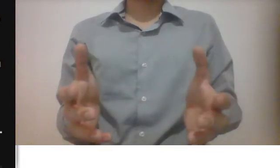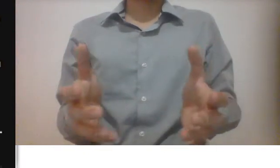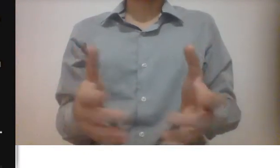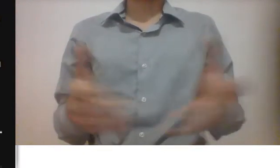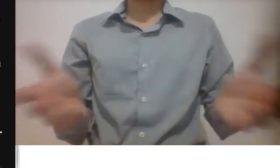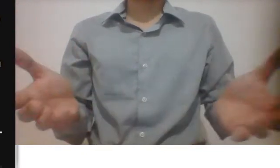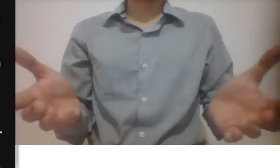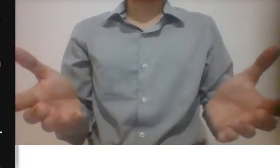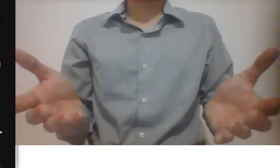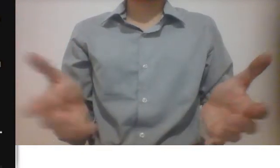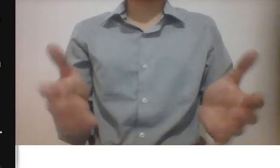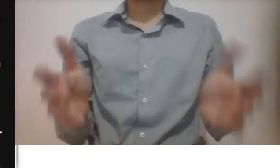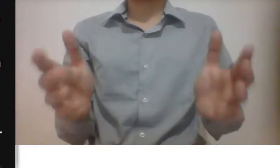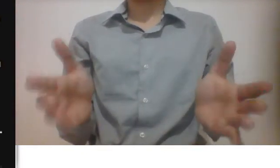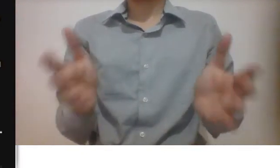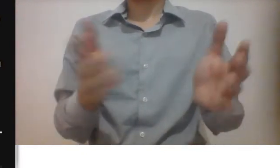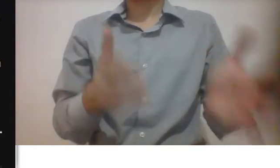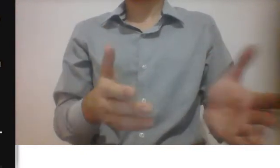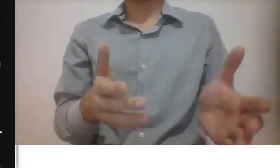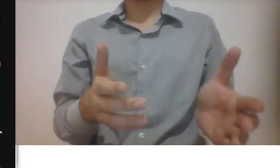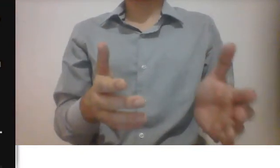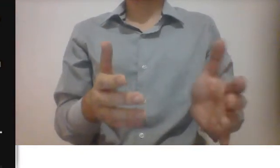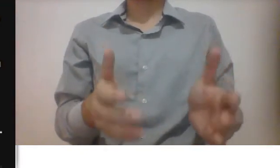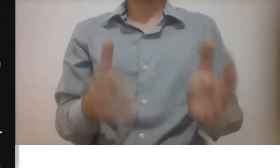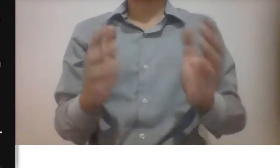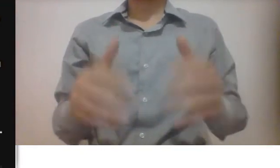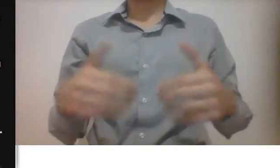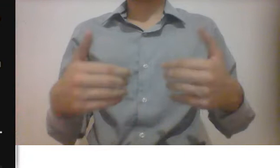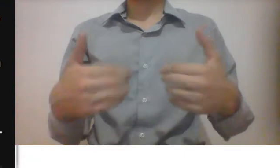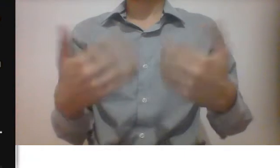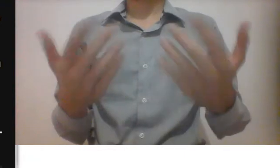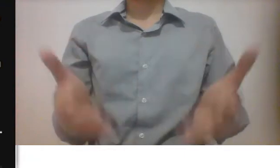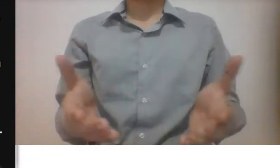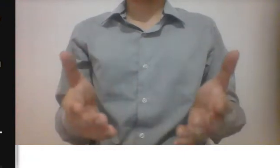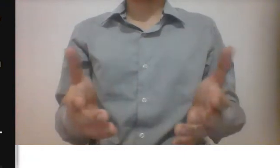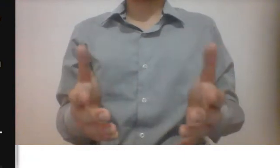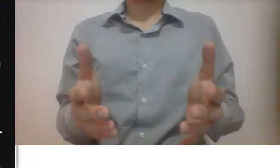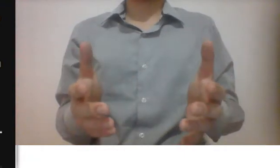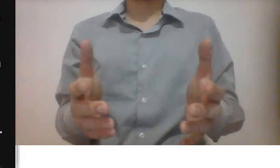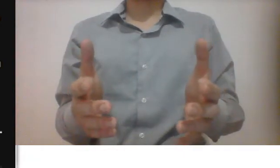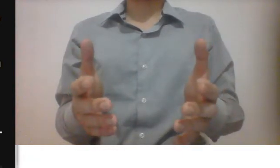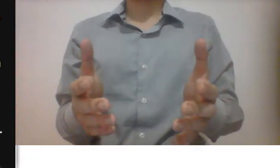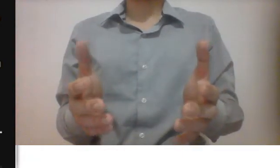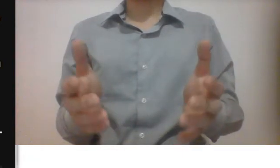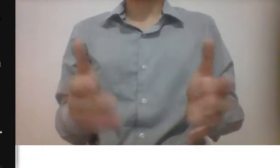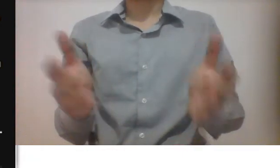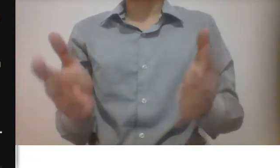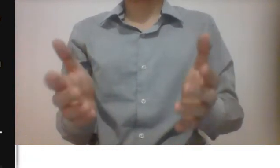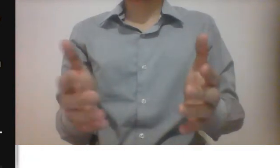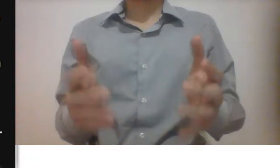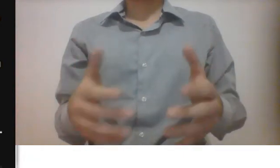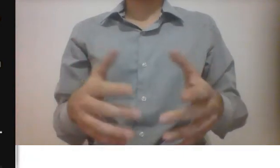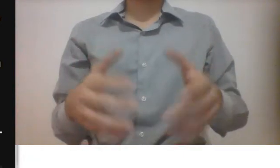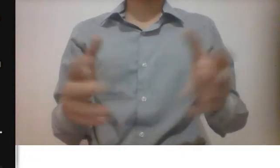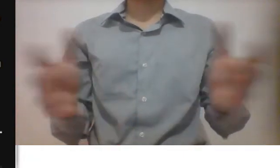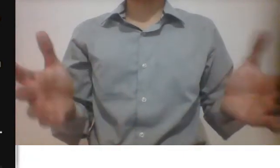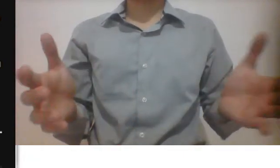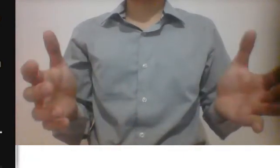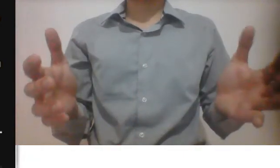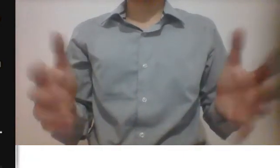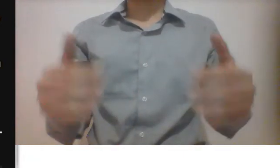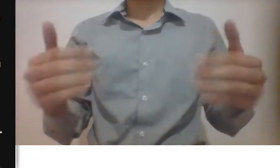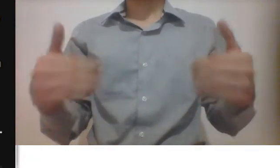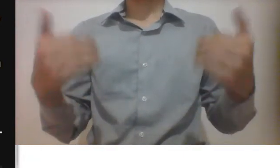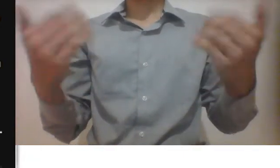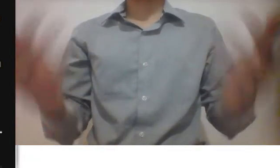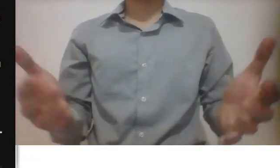el pasado, esto destacando de que las anteriores administraciones veían la facturación, veían los elementos, las factureras como, bueno, algo